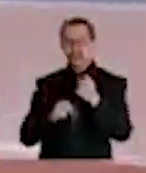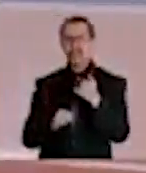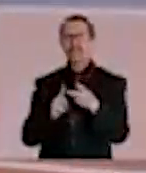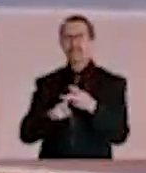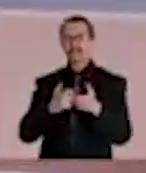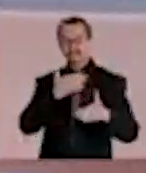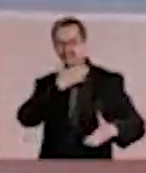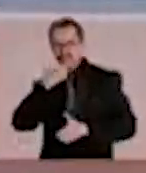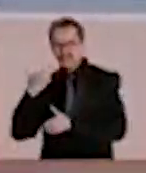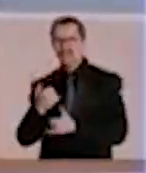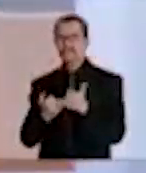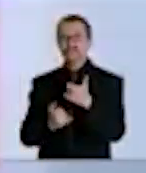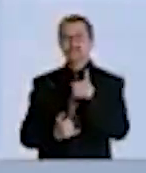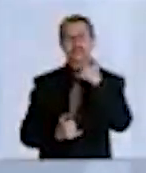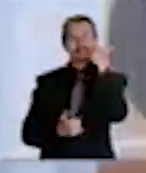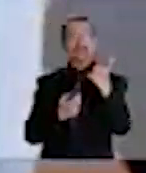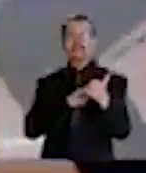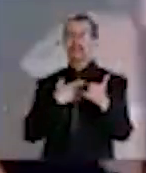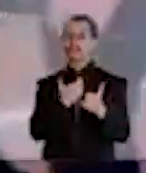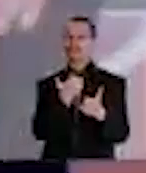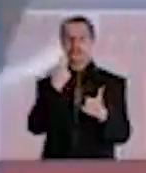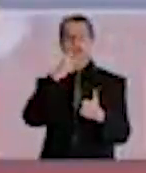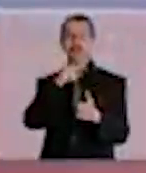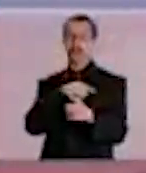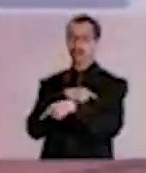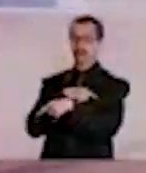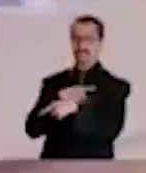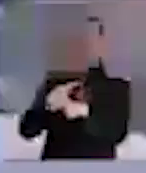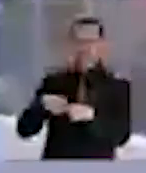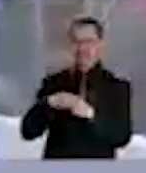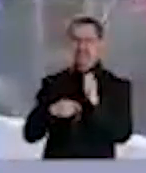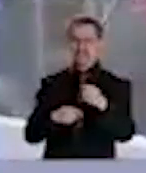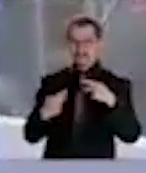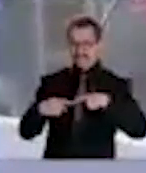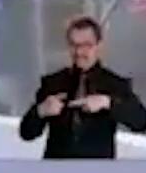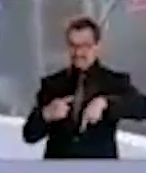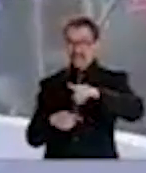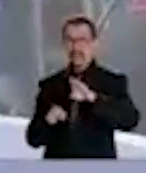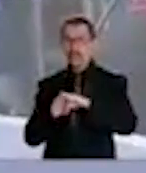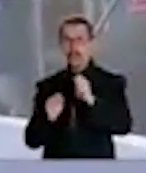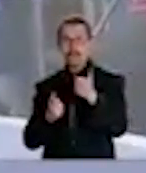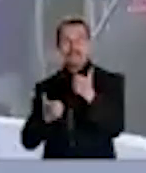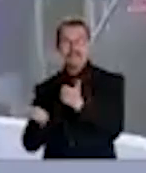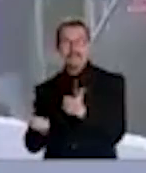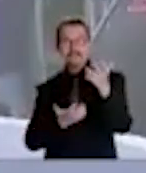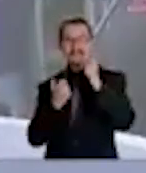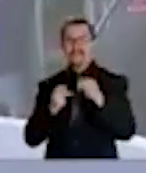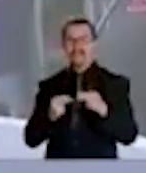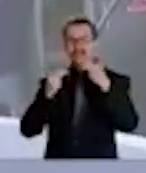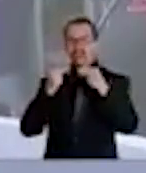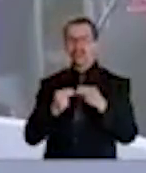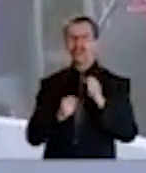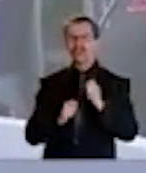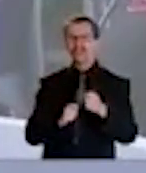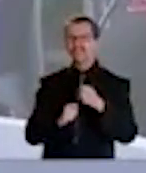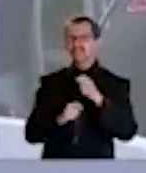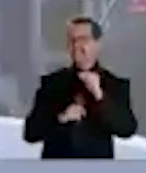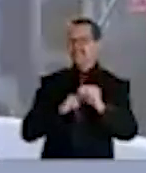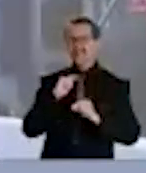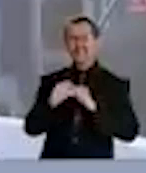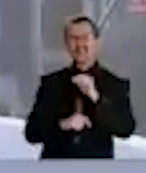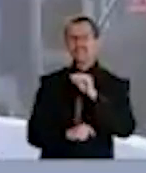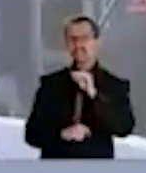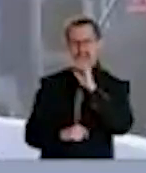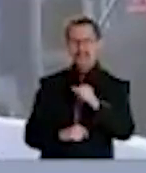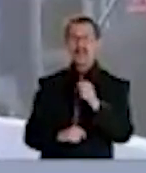delincuencia organizada es tráfico también de armas y eso quiere decir que no podemos reducir la violencia solamente a narcotráfico